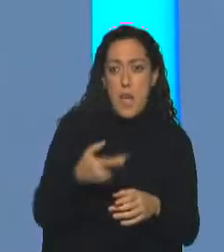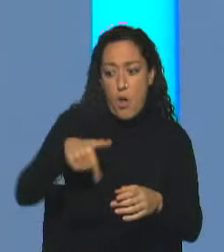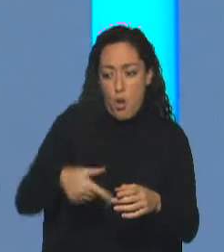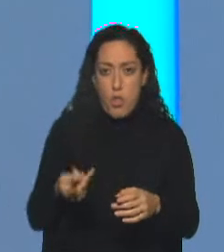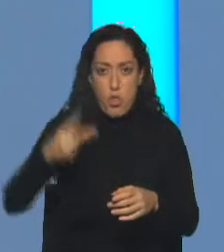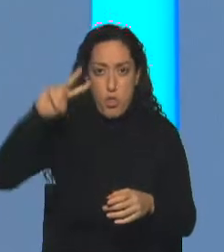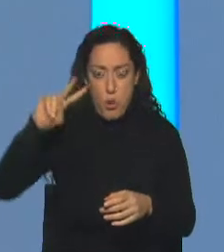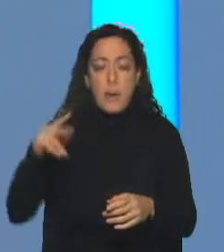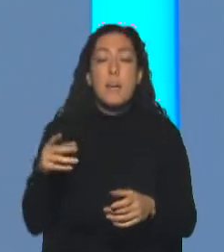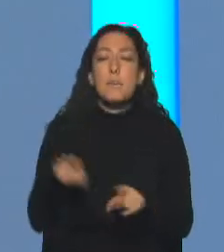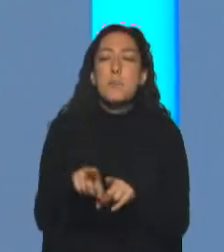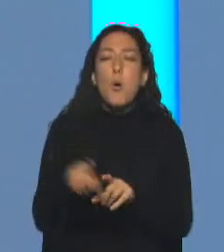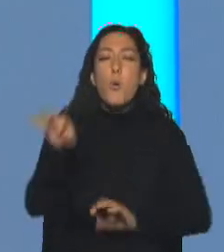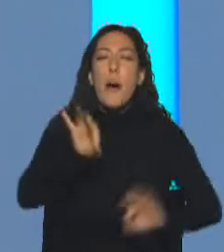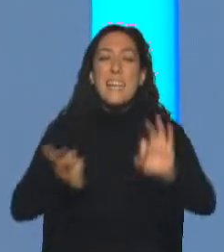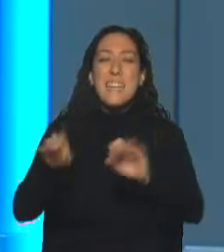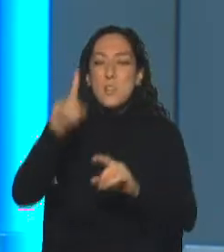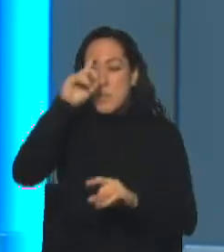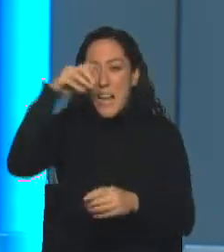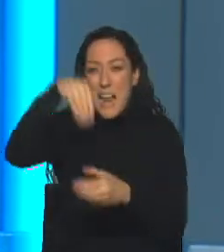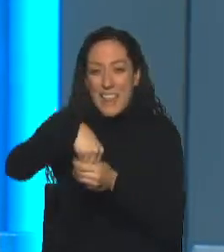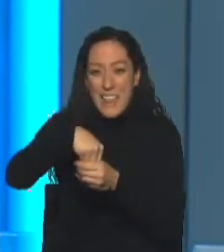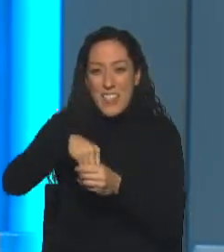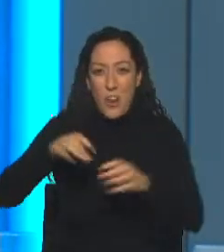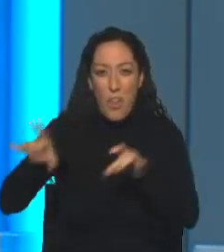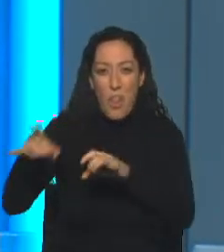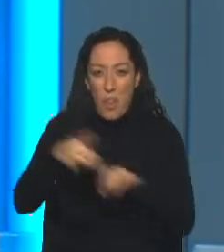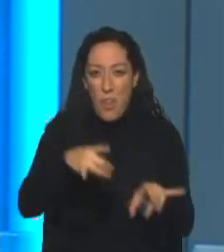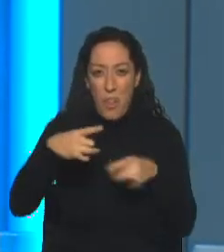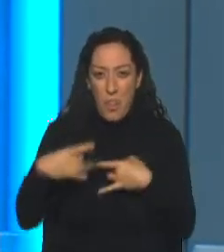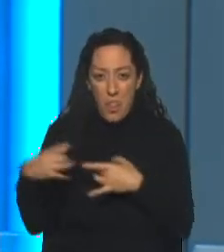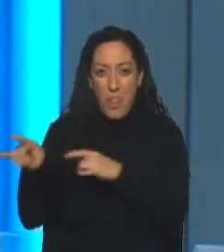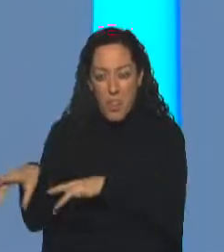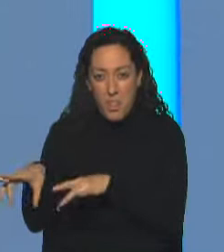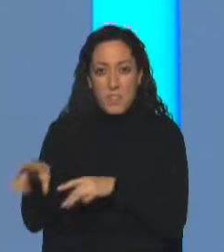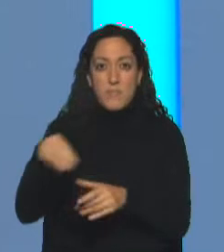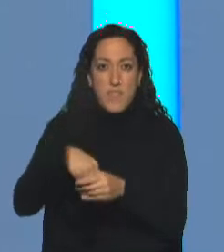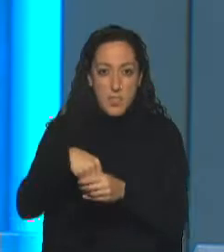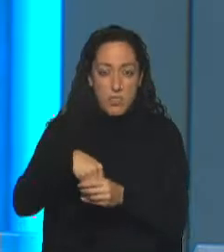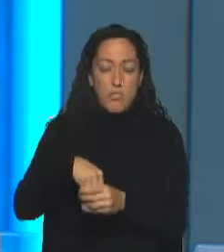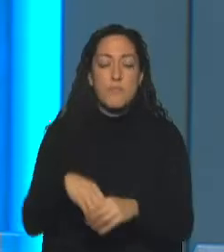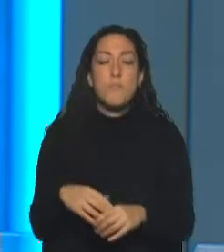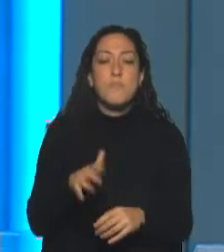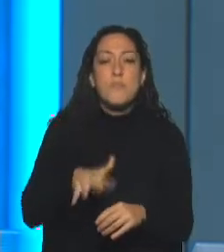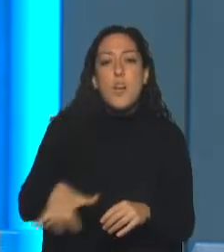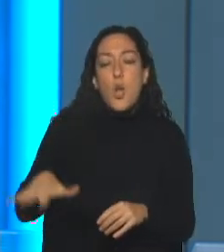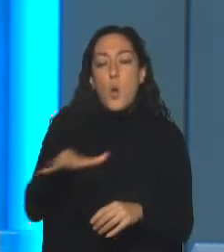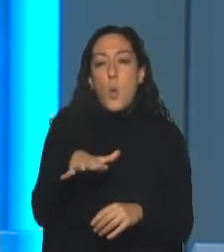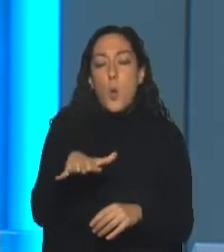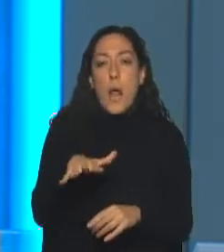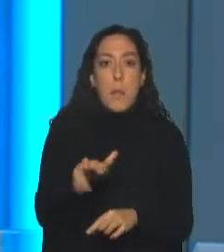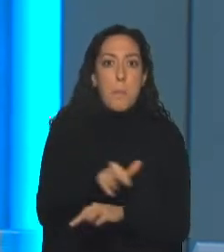las bacterias intrahospitalarias Ese es el caso de las bacterias intrahospitalarias que es el lugar digamos más